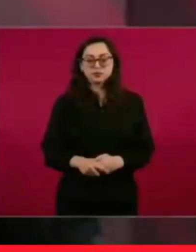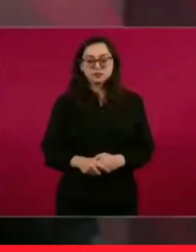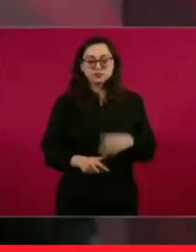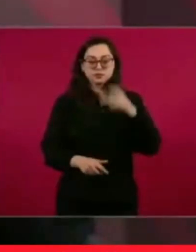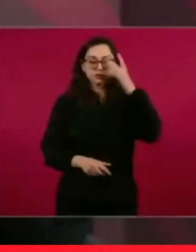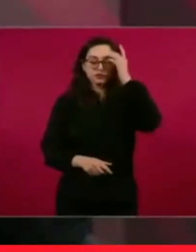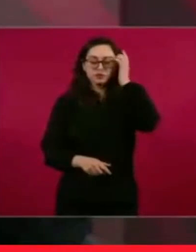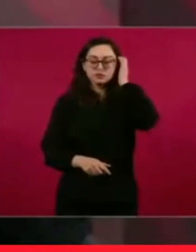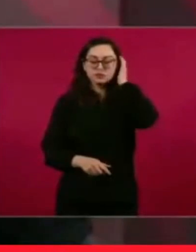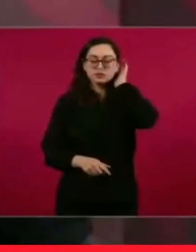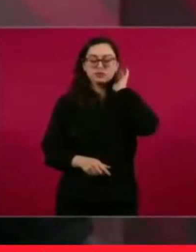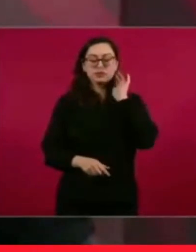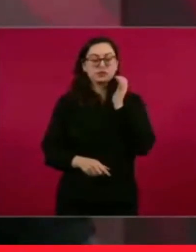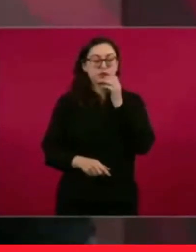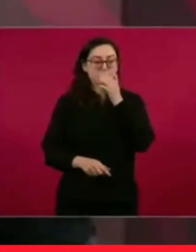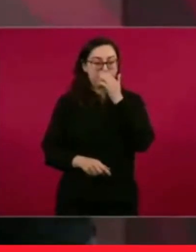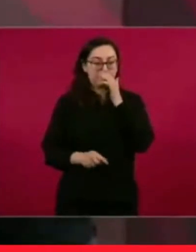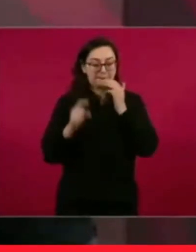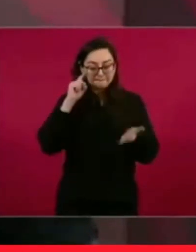Salinas